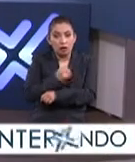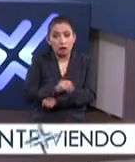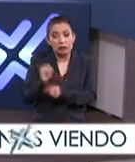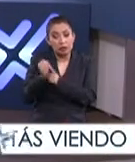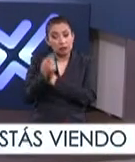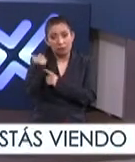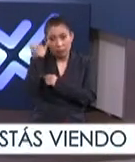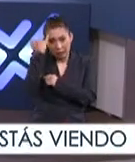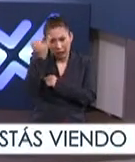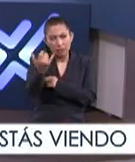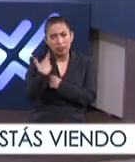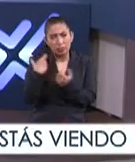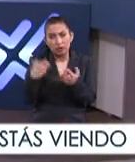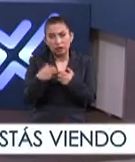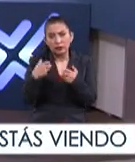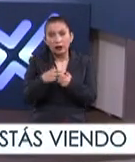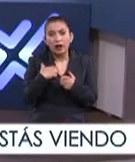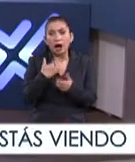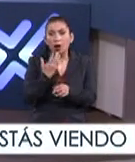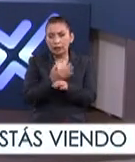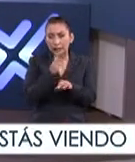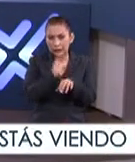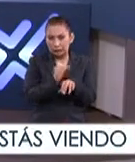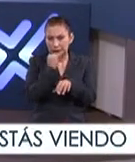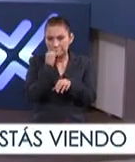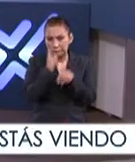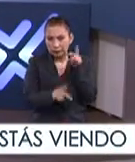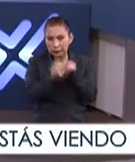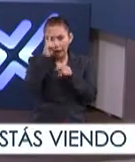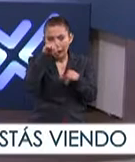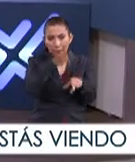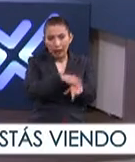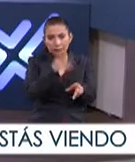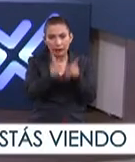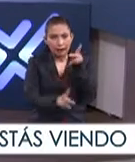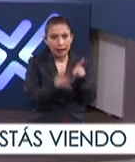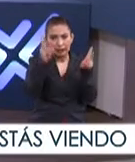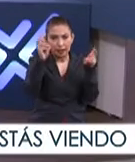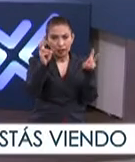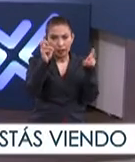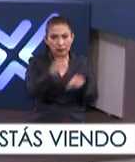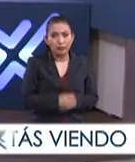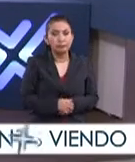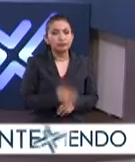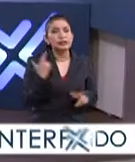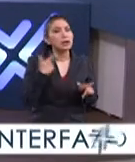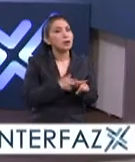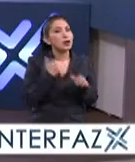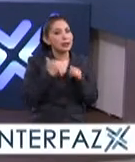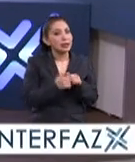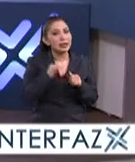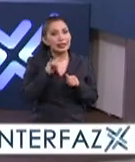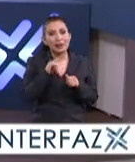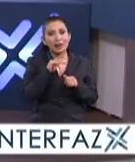una situación desesperada. Vamos a hacer una breve pausa para seguir platicando sobre este tema y seguimos, no se vayan de Interfaz, regresemos